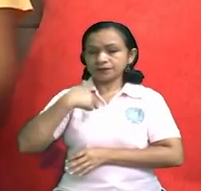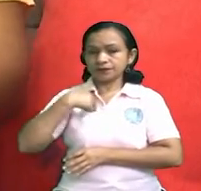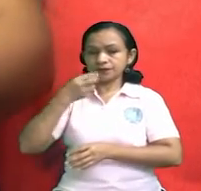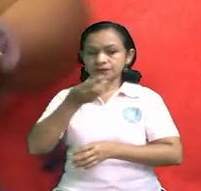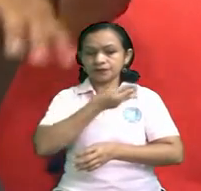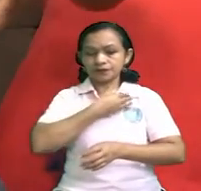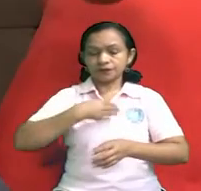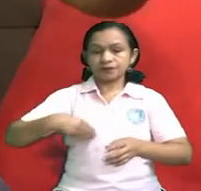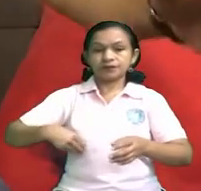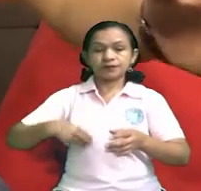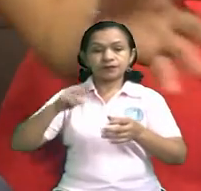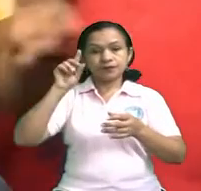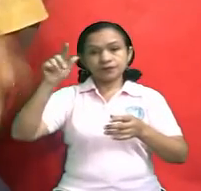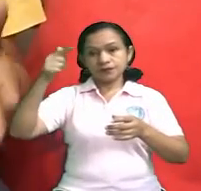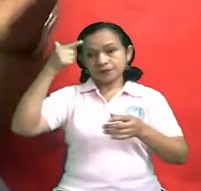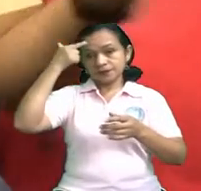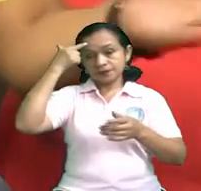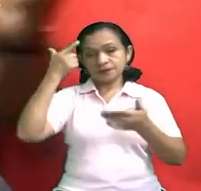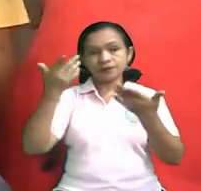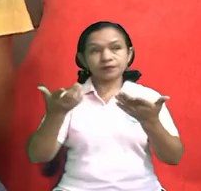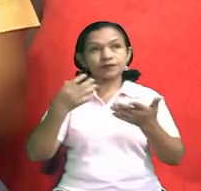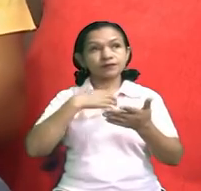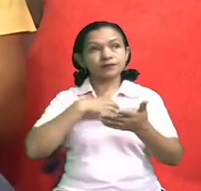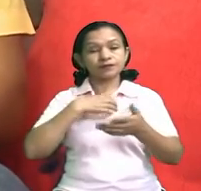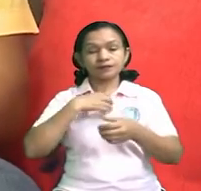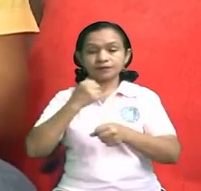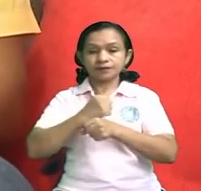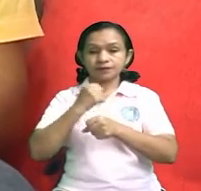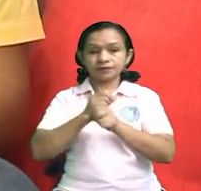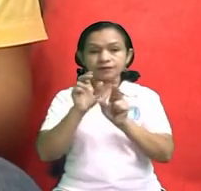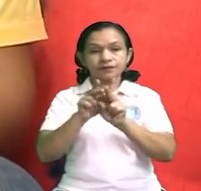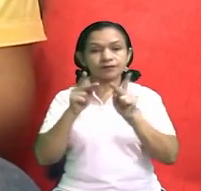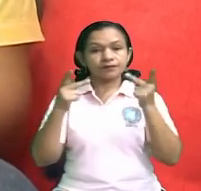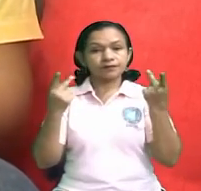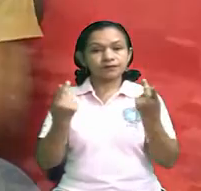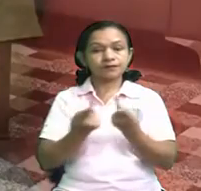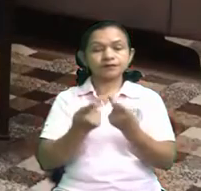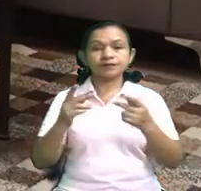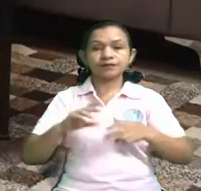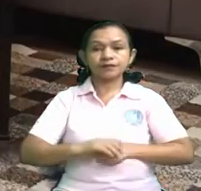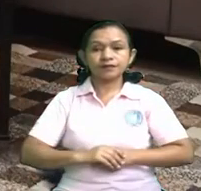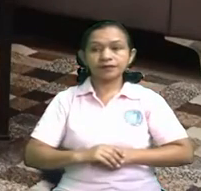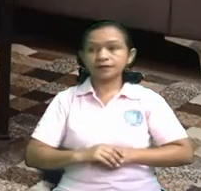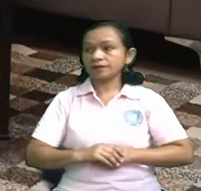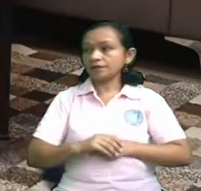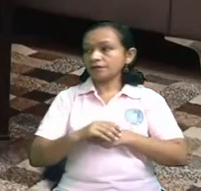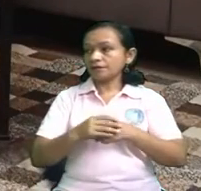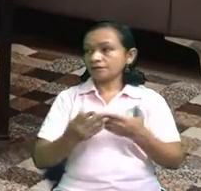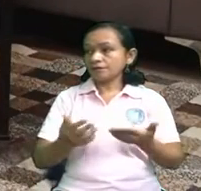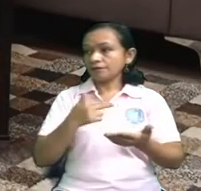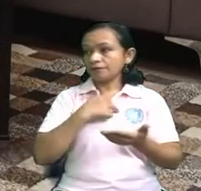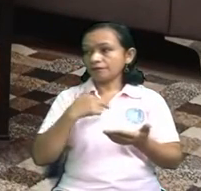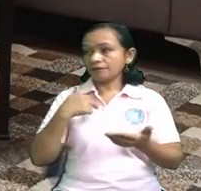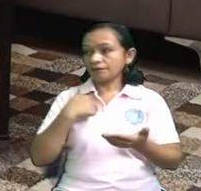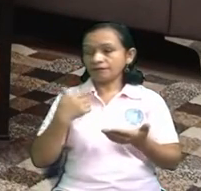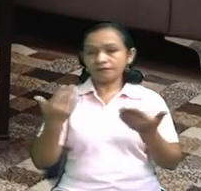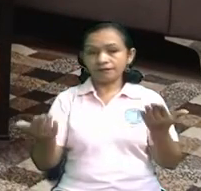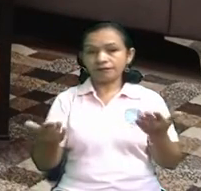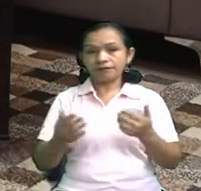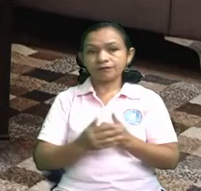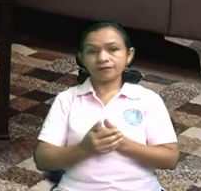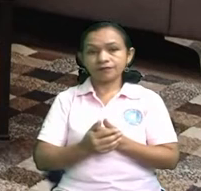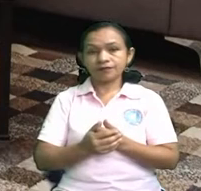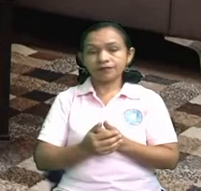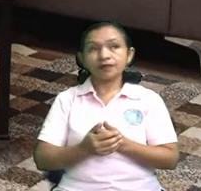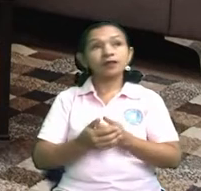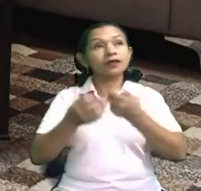el Ministerio de Gobernación dentro del ejercicio de nuestro pueblo. Bueno, como les explicaba,